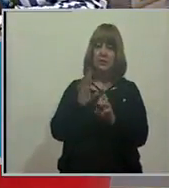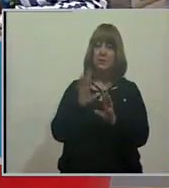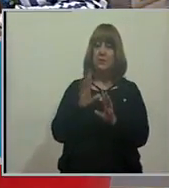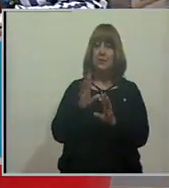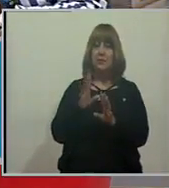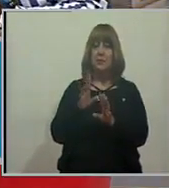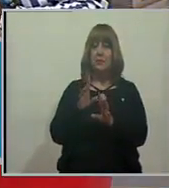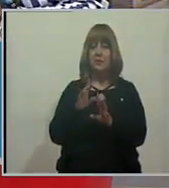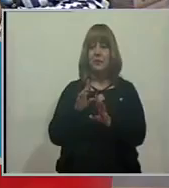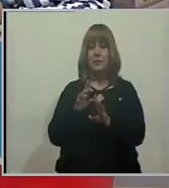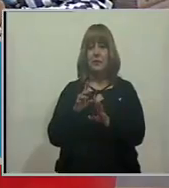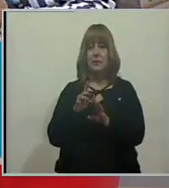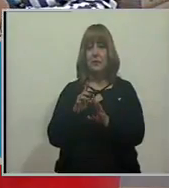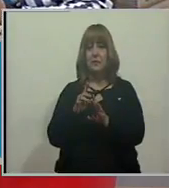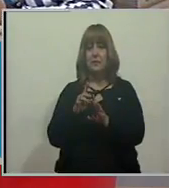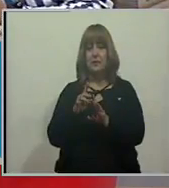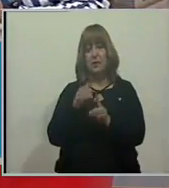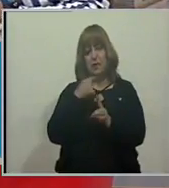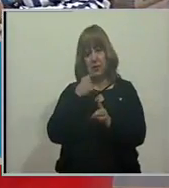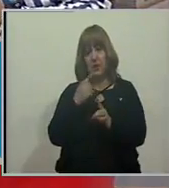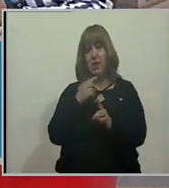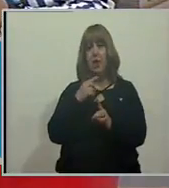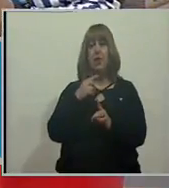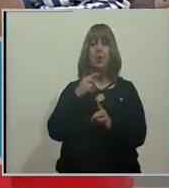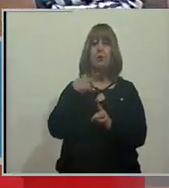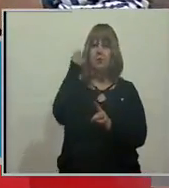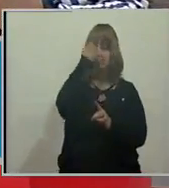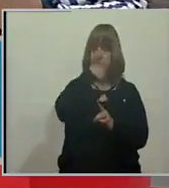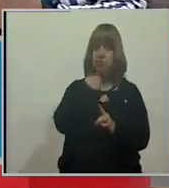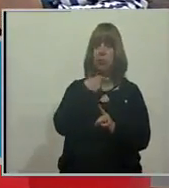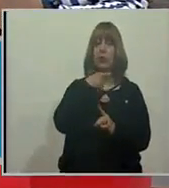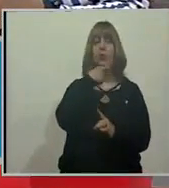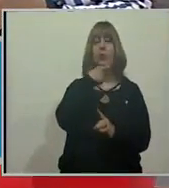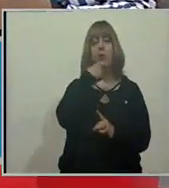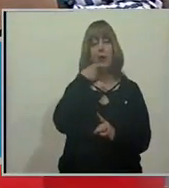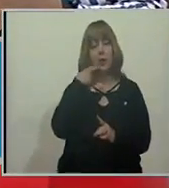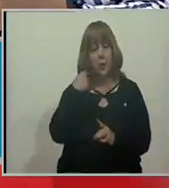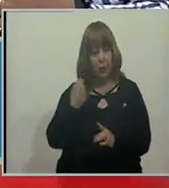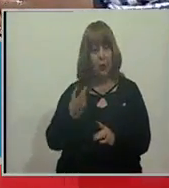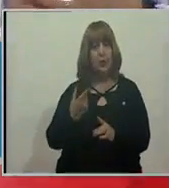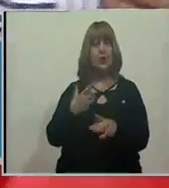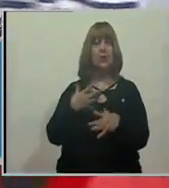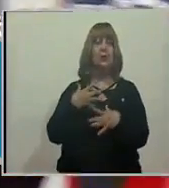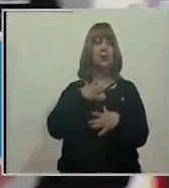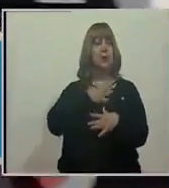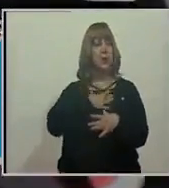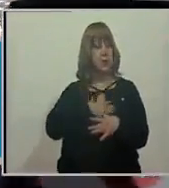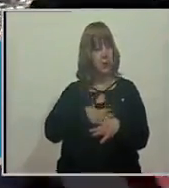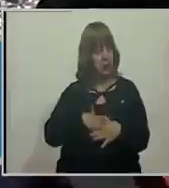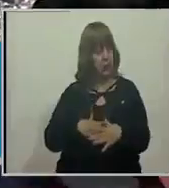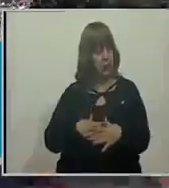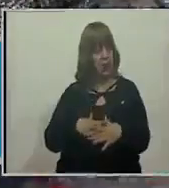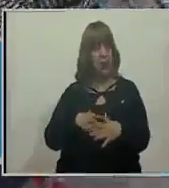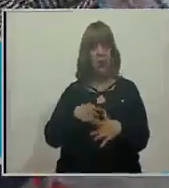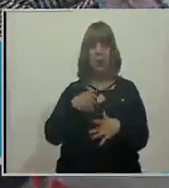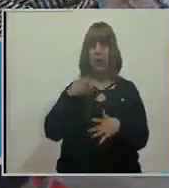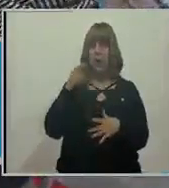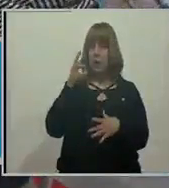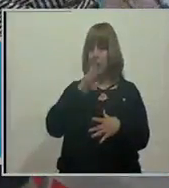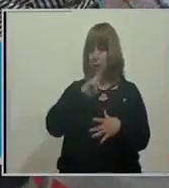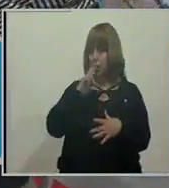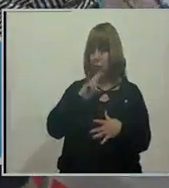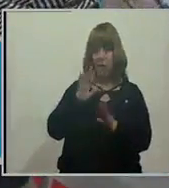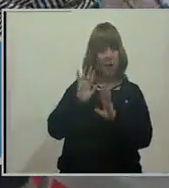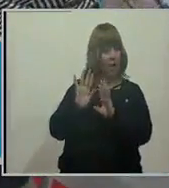Rodi, te decía, una mujer muy dulce, muy apacible, muy tranquila, muy conciliadora. La mujer tiene esa